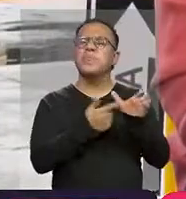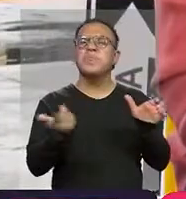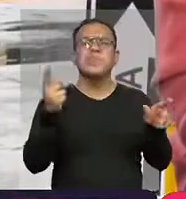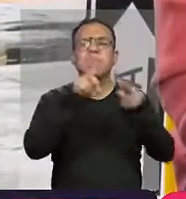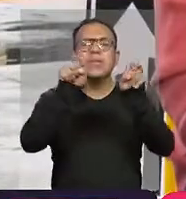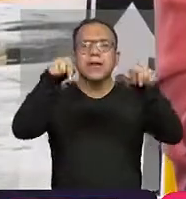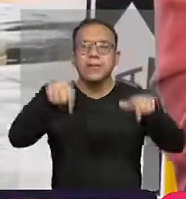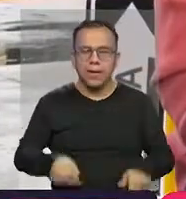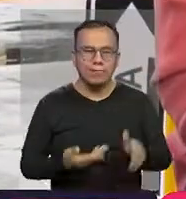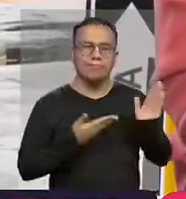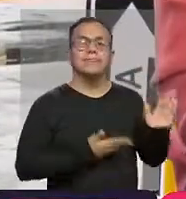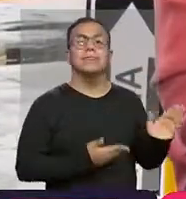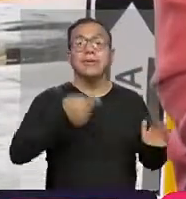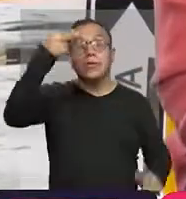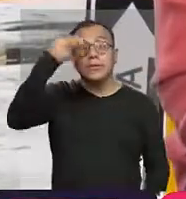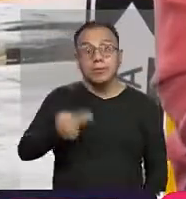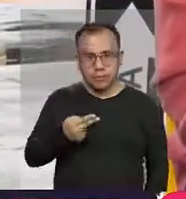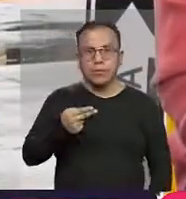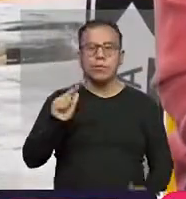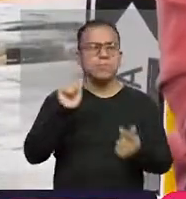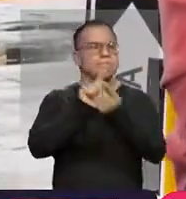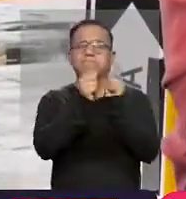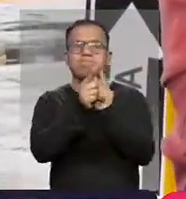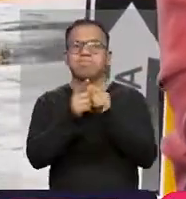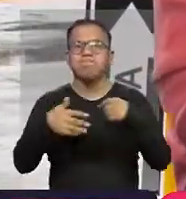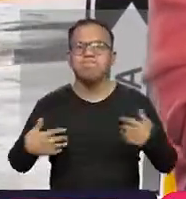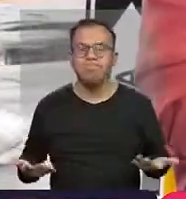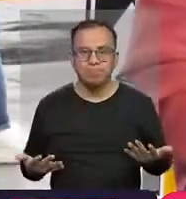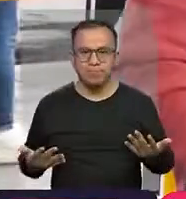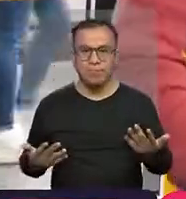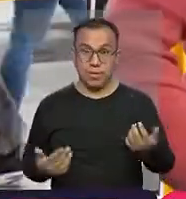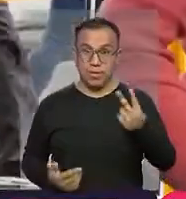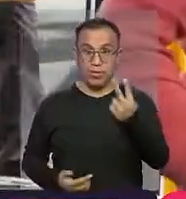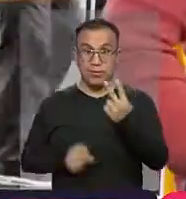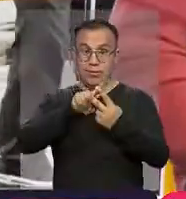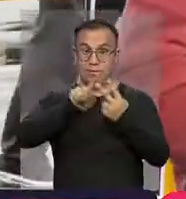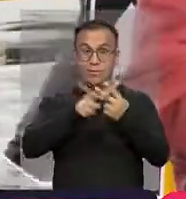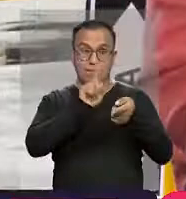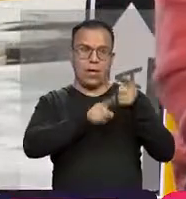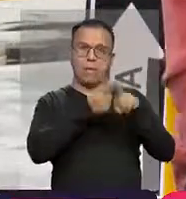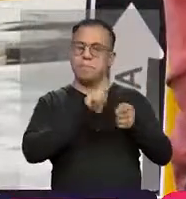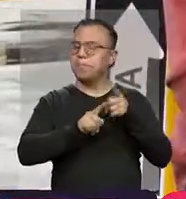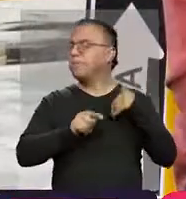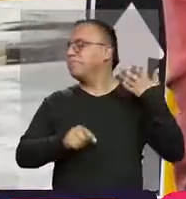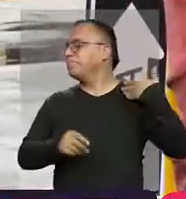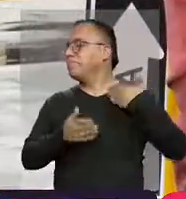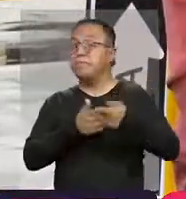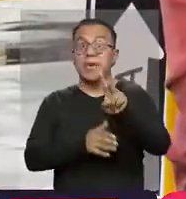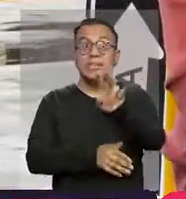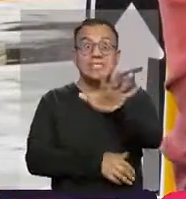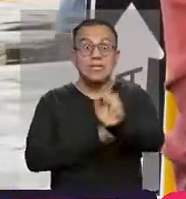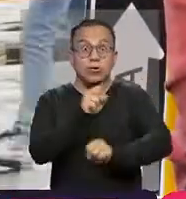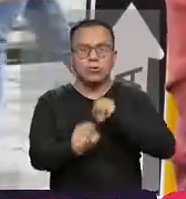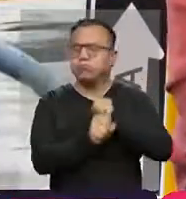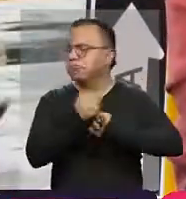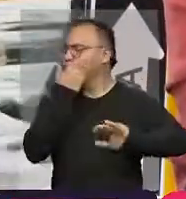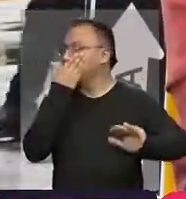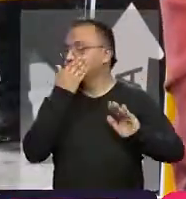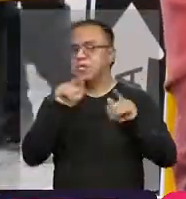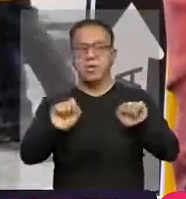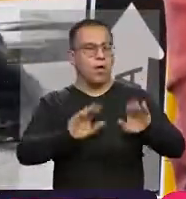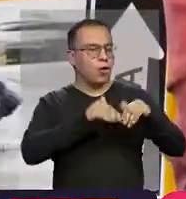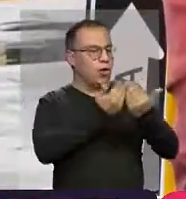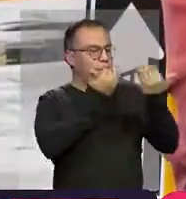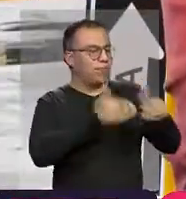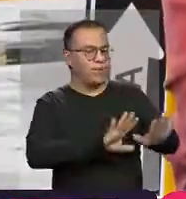con nosotros acá. Es la historia de un reencuentro de dos amigos que se ven después de 25 años de haber salido del